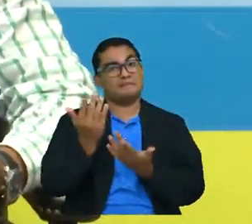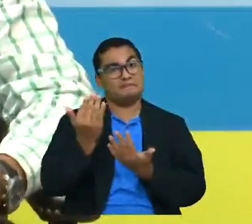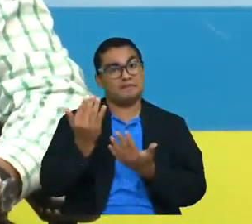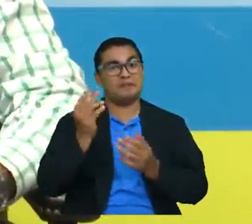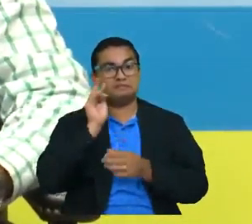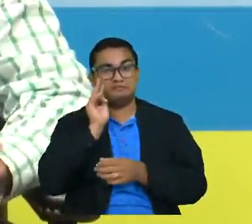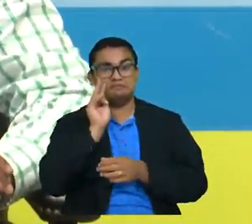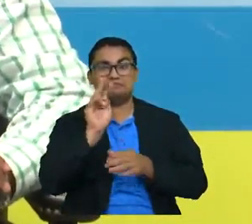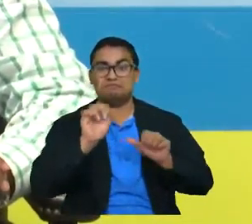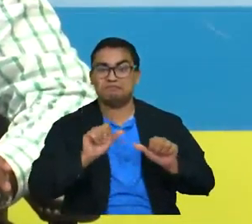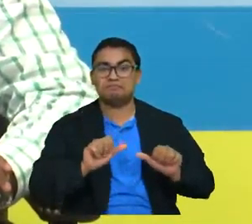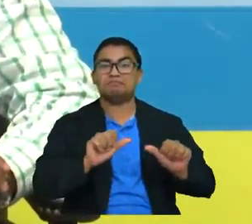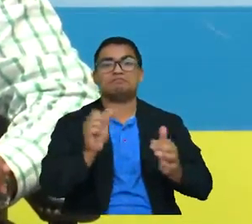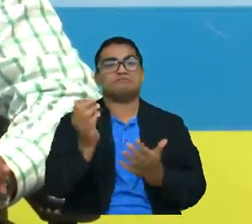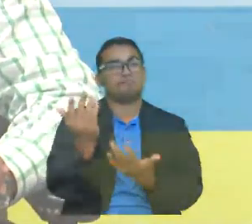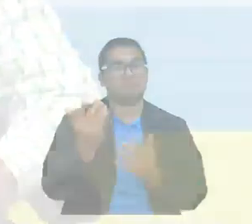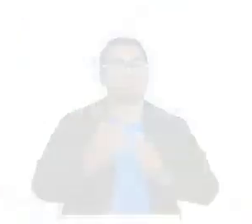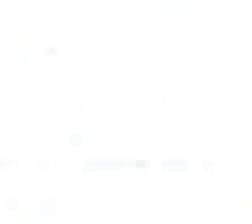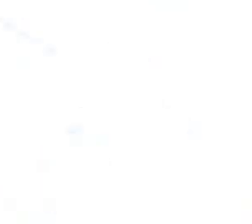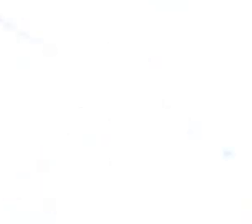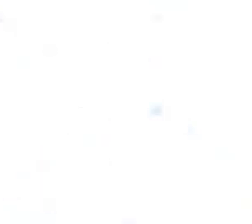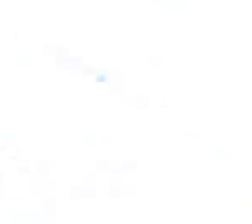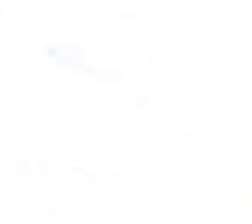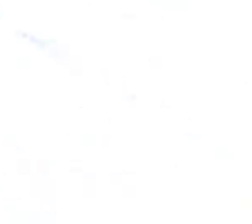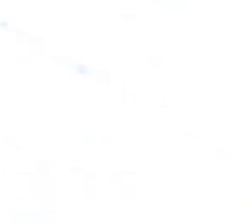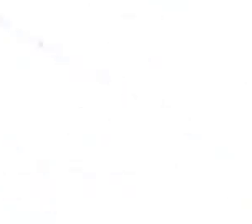canal, que ya regresamos.